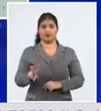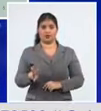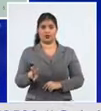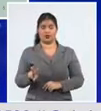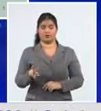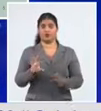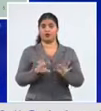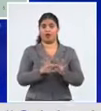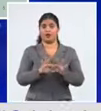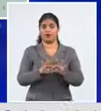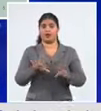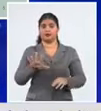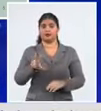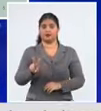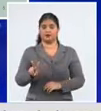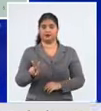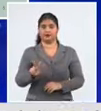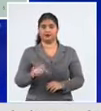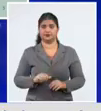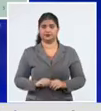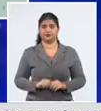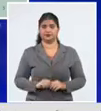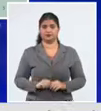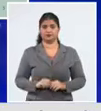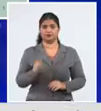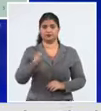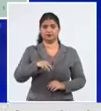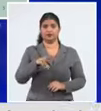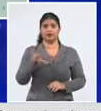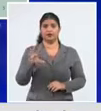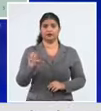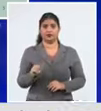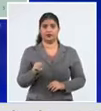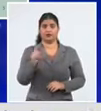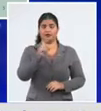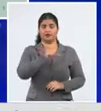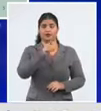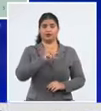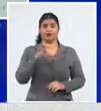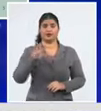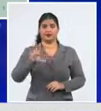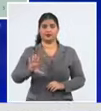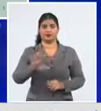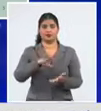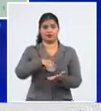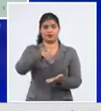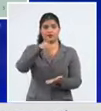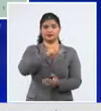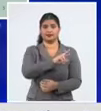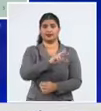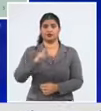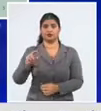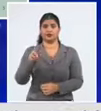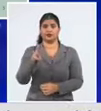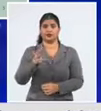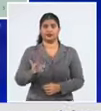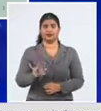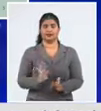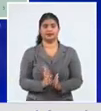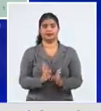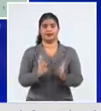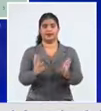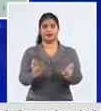Guanabacoa 59, en Marianao 50, en Cotorro 45, en Plaza de la Revolución 37, en San Miguel del